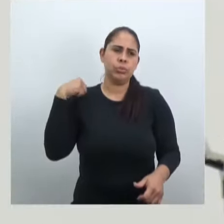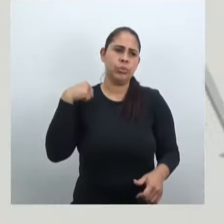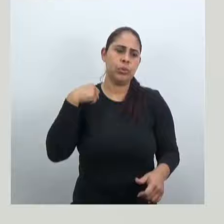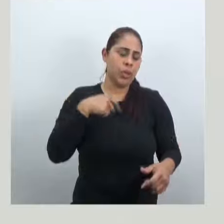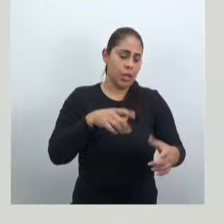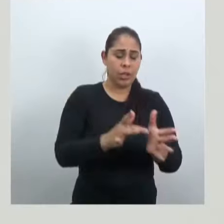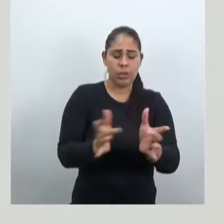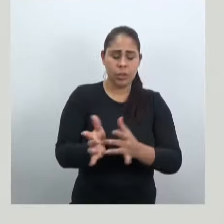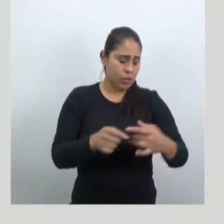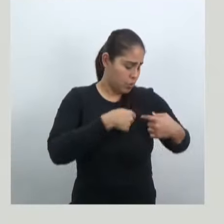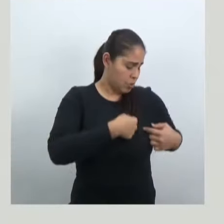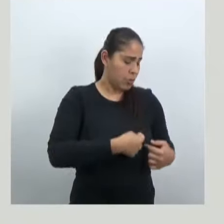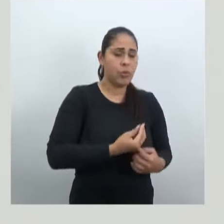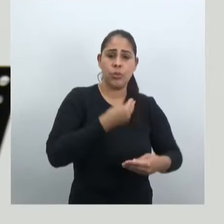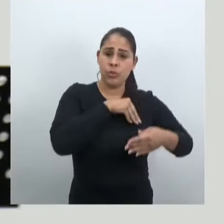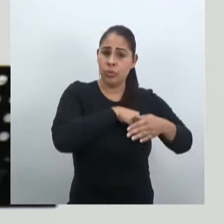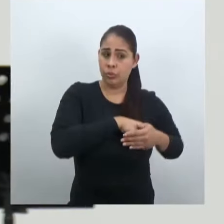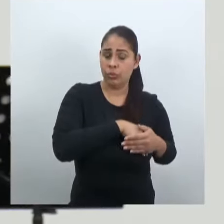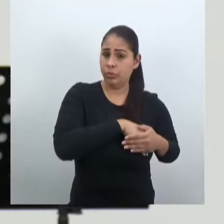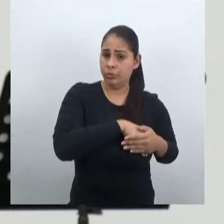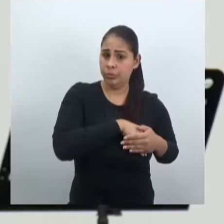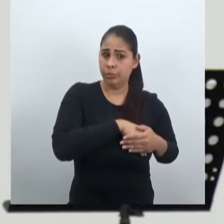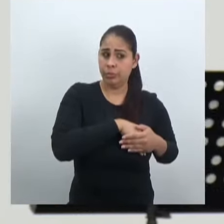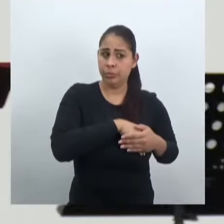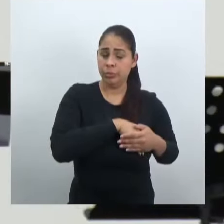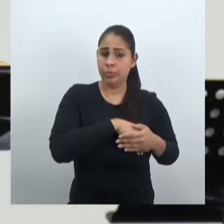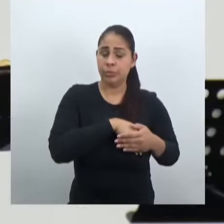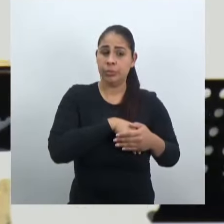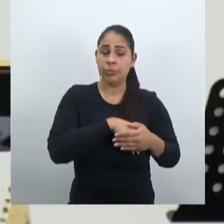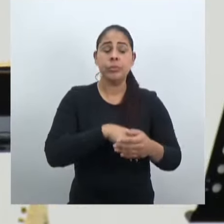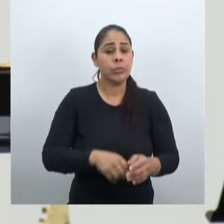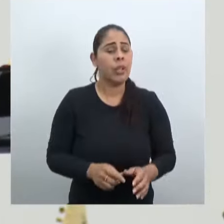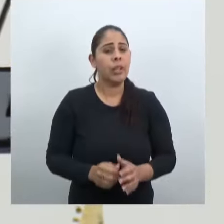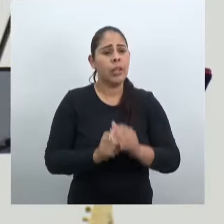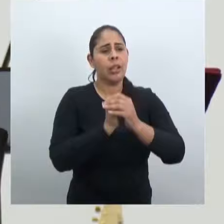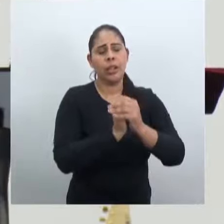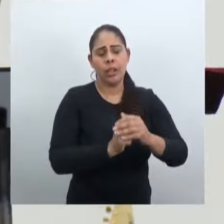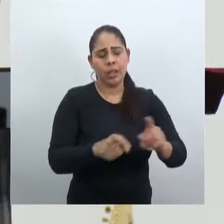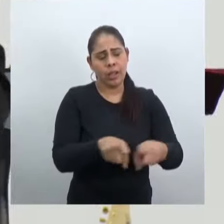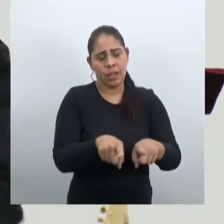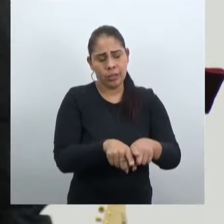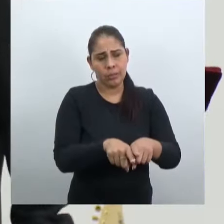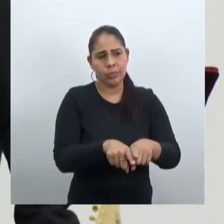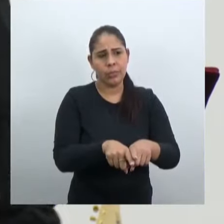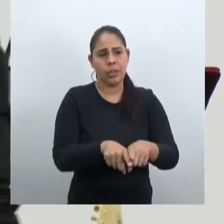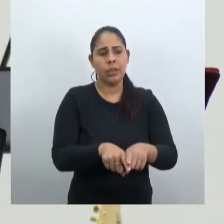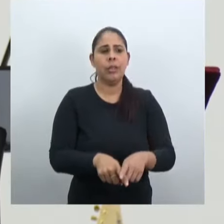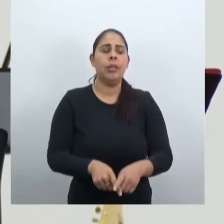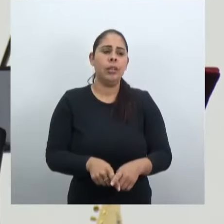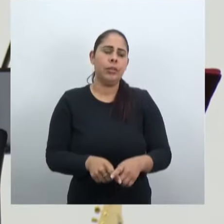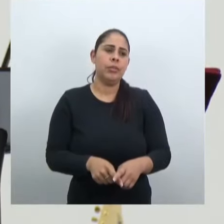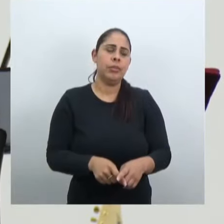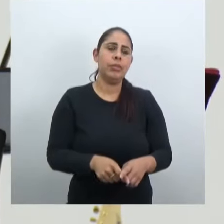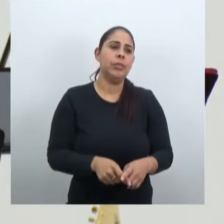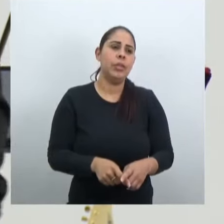está con el Señor, gracioso, me dio tanto la lata 3 días, miércoles, jueves, viernes, que yo fuera